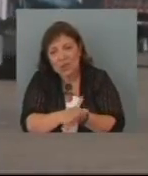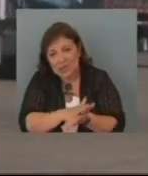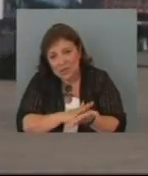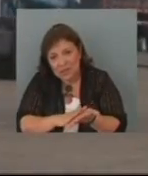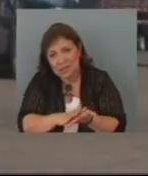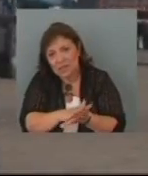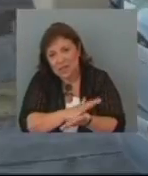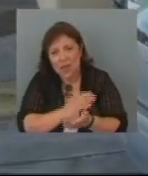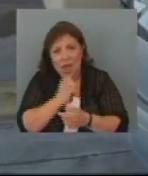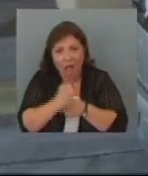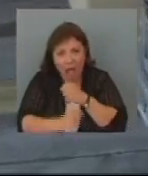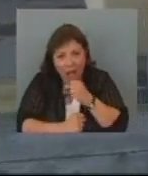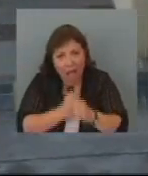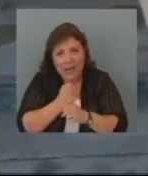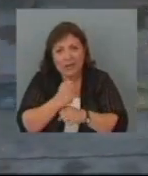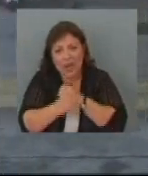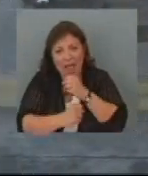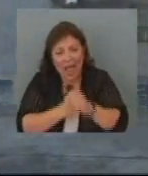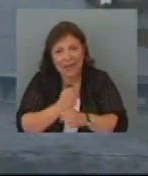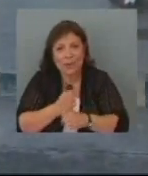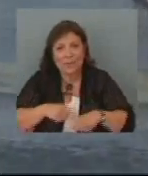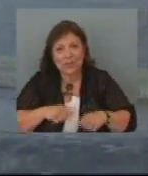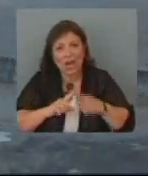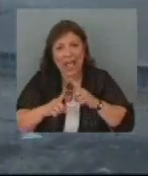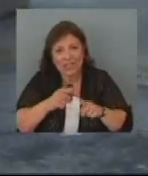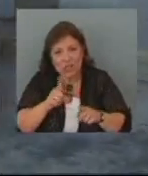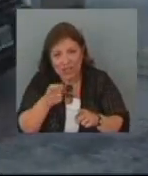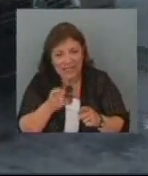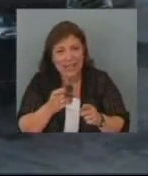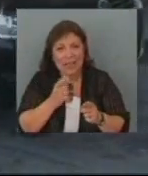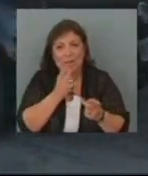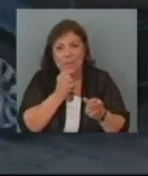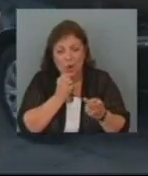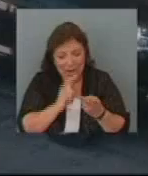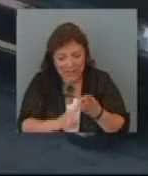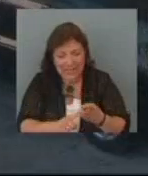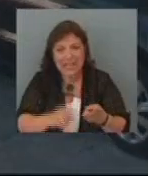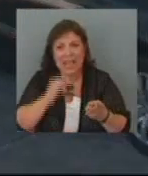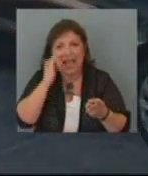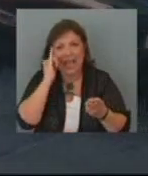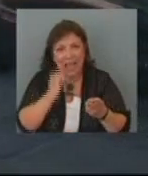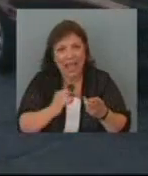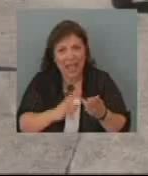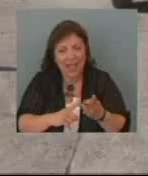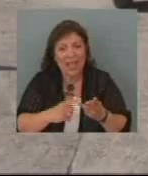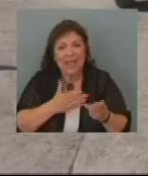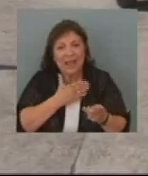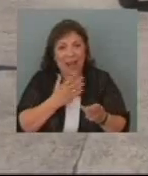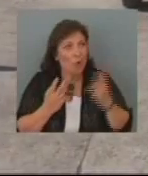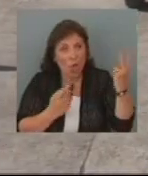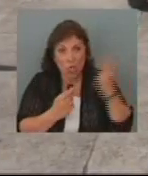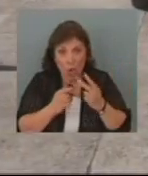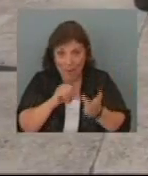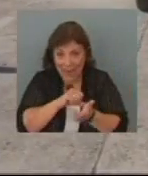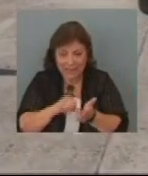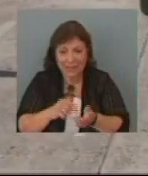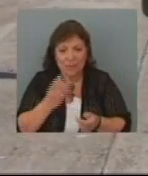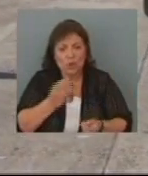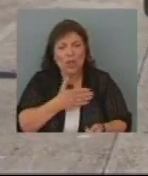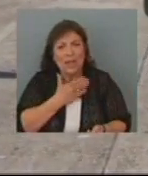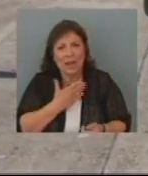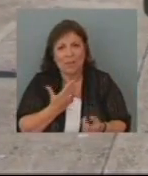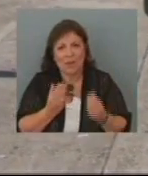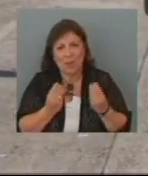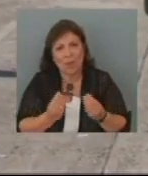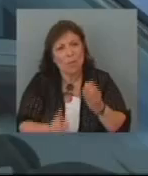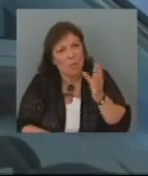desarrollada durante años por las cancillerías y los ministerios de Interior. Y ante el reclamo de los usuarios que